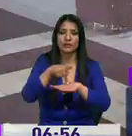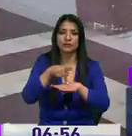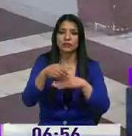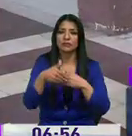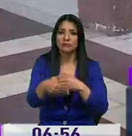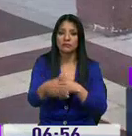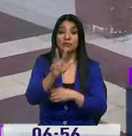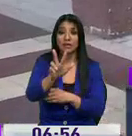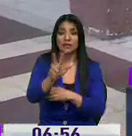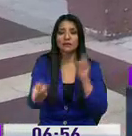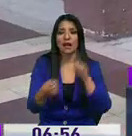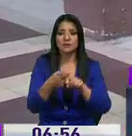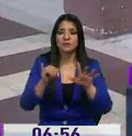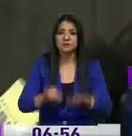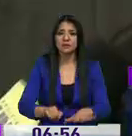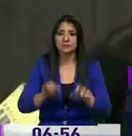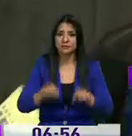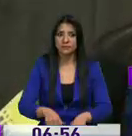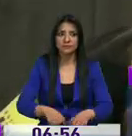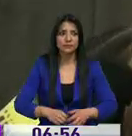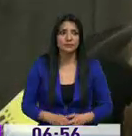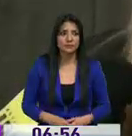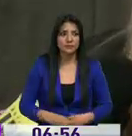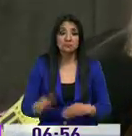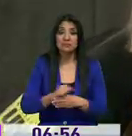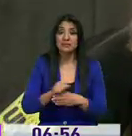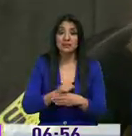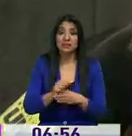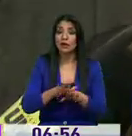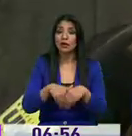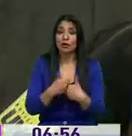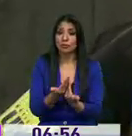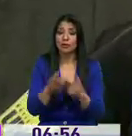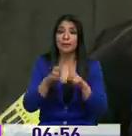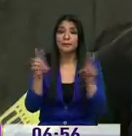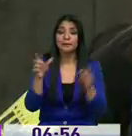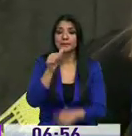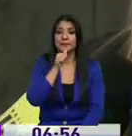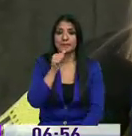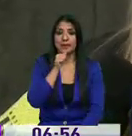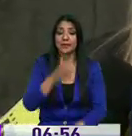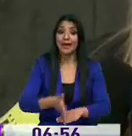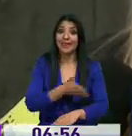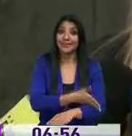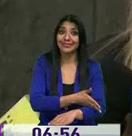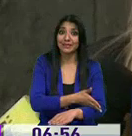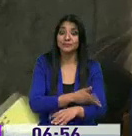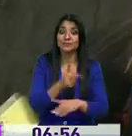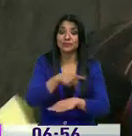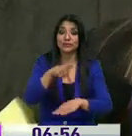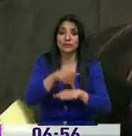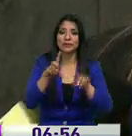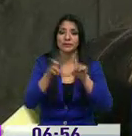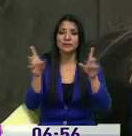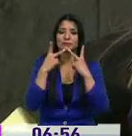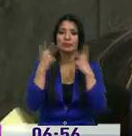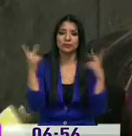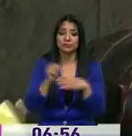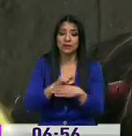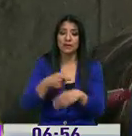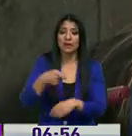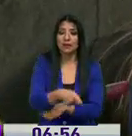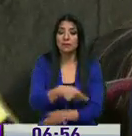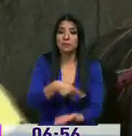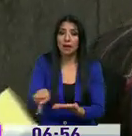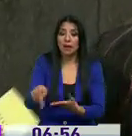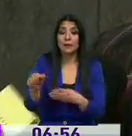durar de tres a seis meses las pasantías funcionan en el sector privado las prácticas preprofesionales en el sector público las pasantías son remuneradas